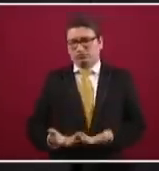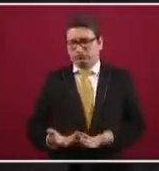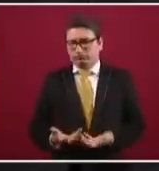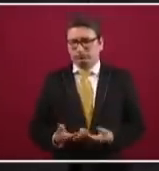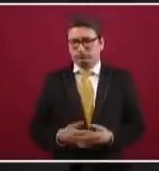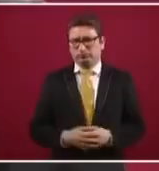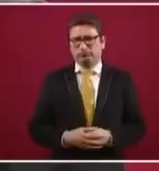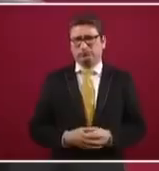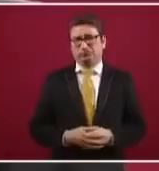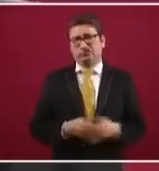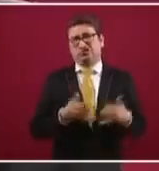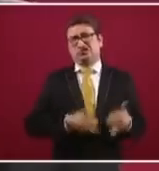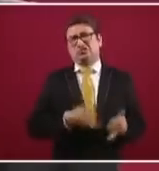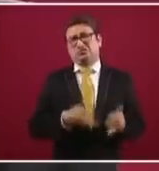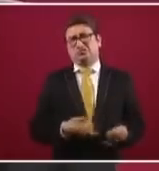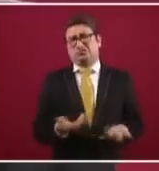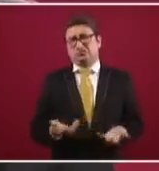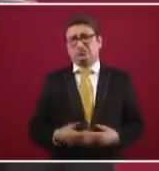rebeldes,